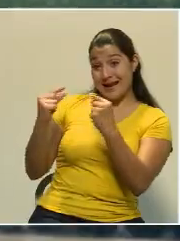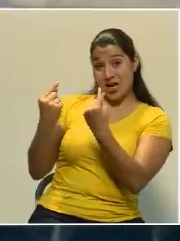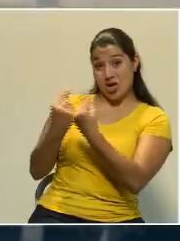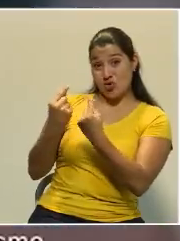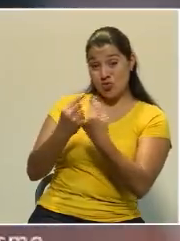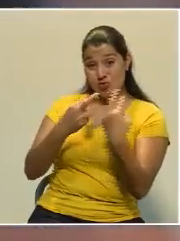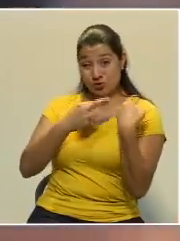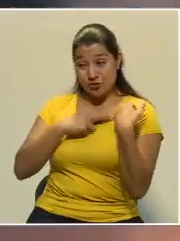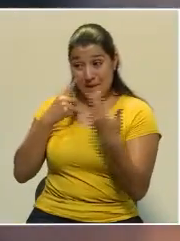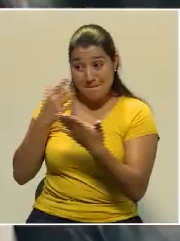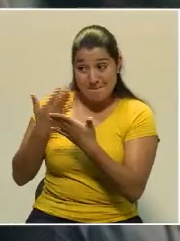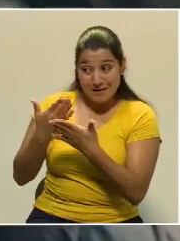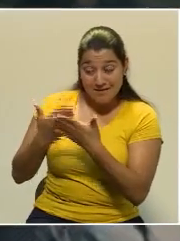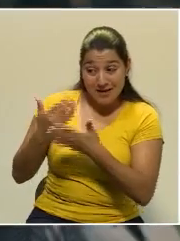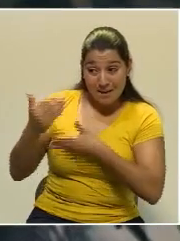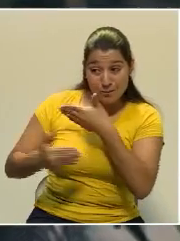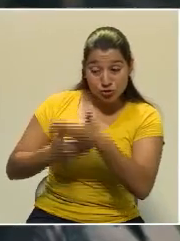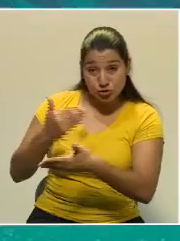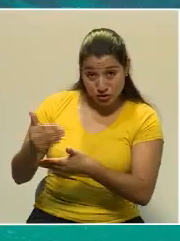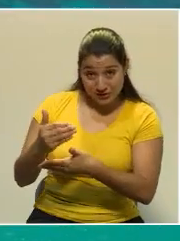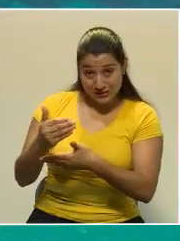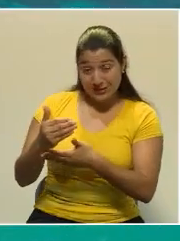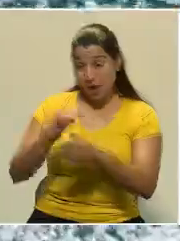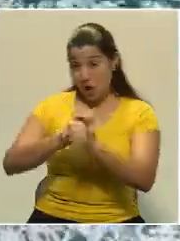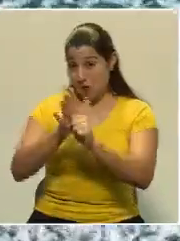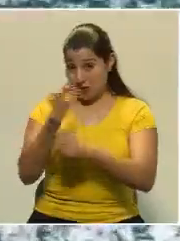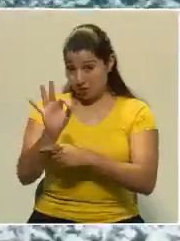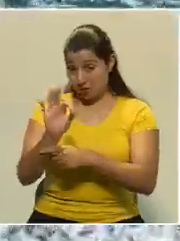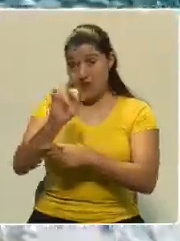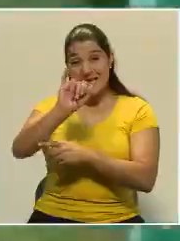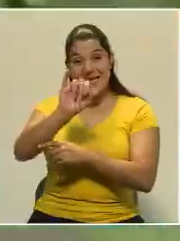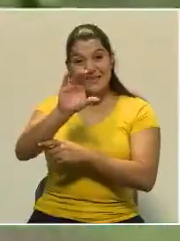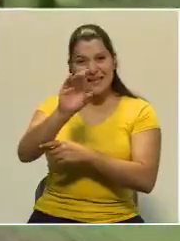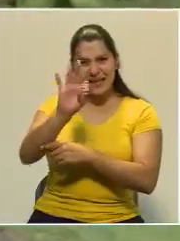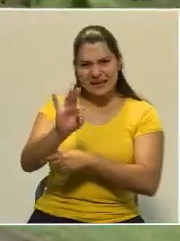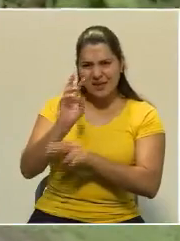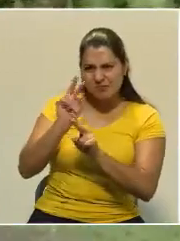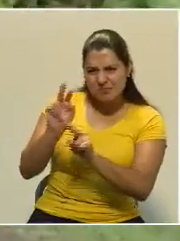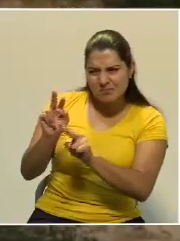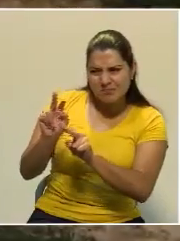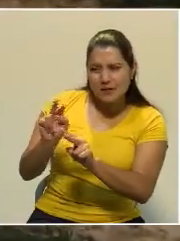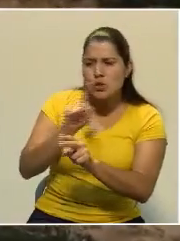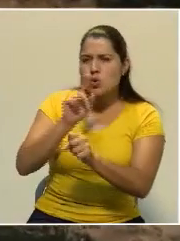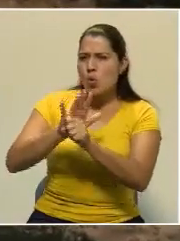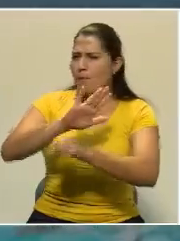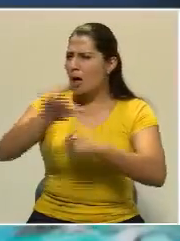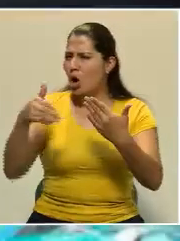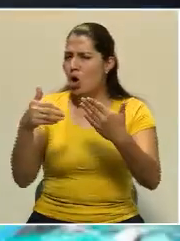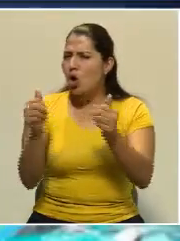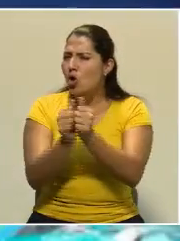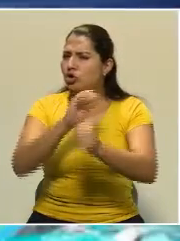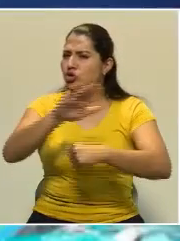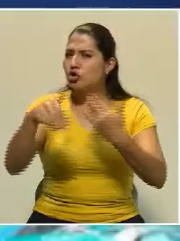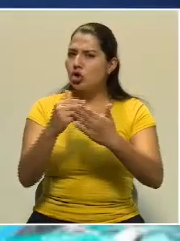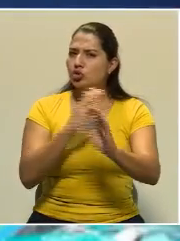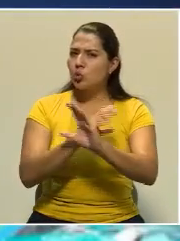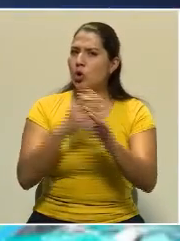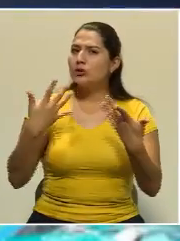Protocolos COVID-19, el ICT inspeccionará para que se cumplan con todos los protocolos establecidos.